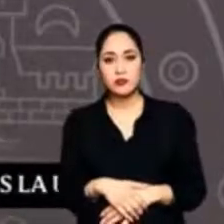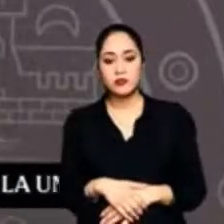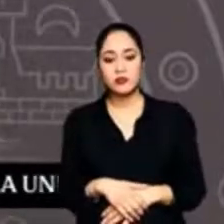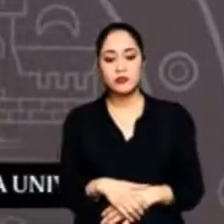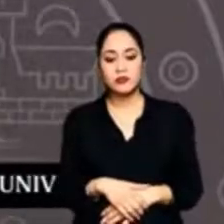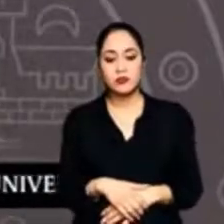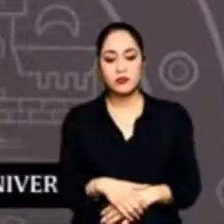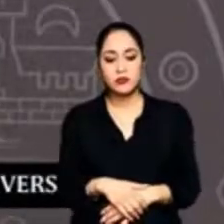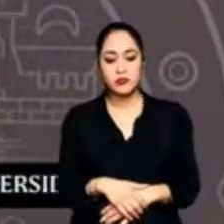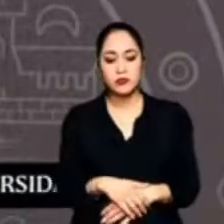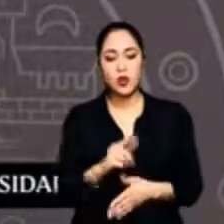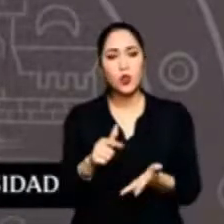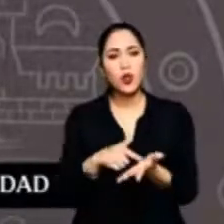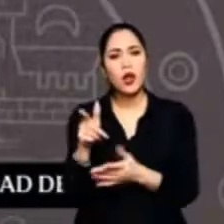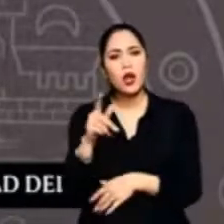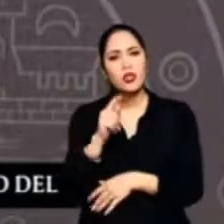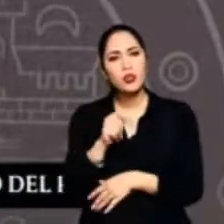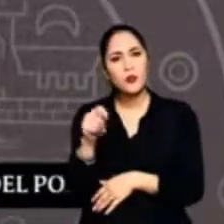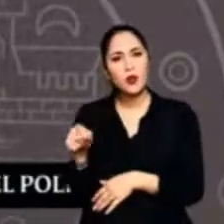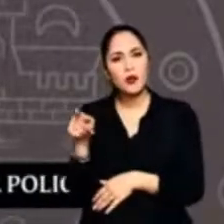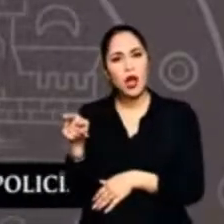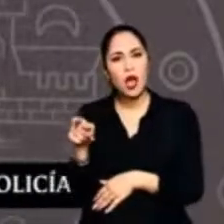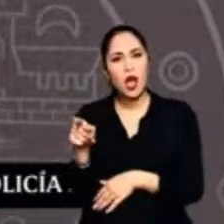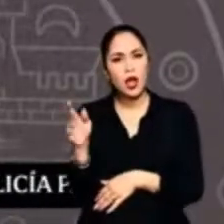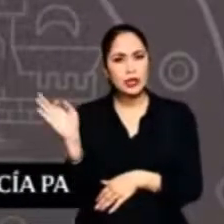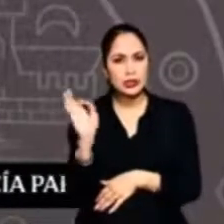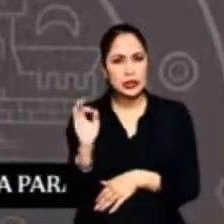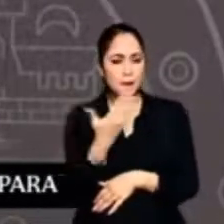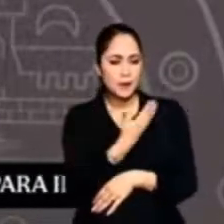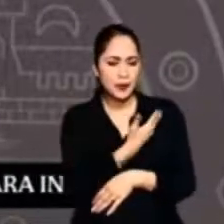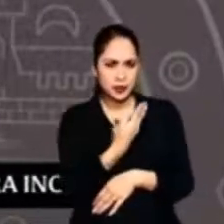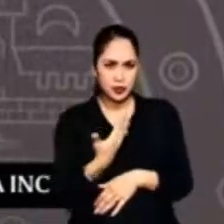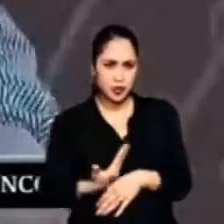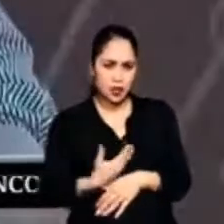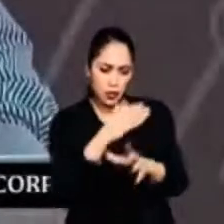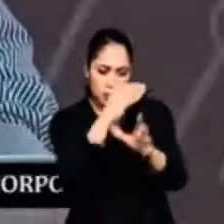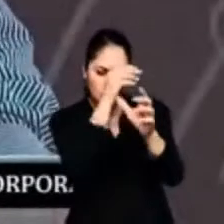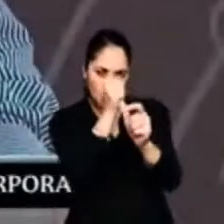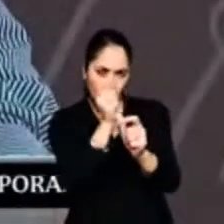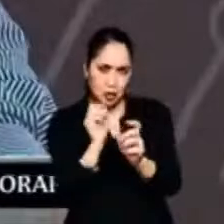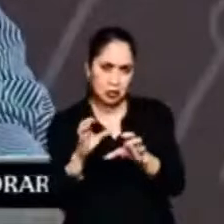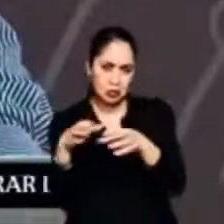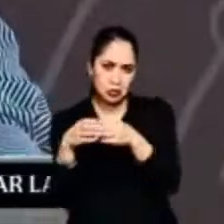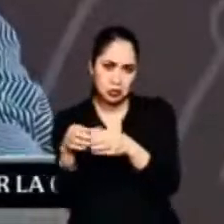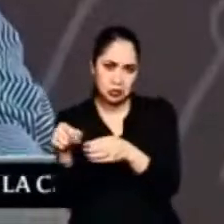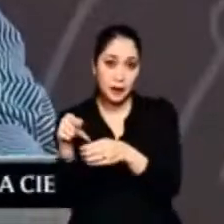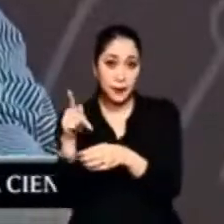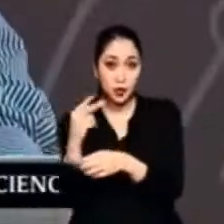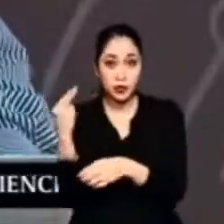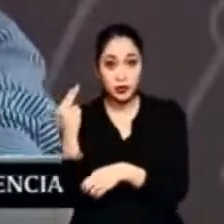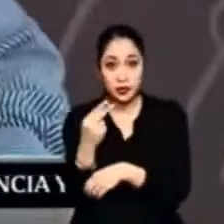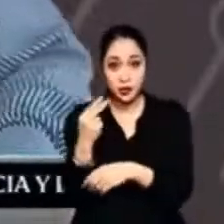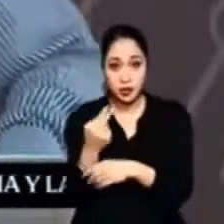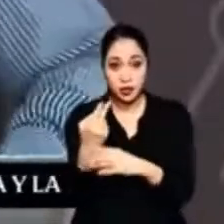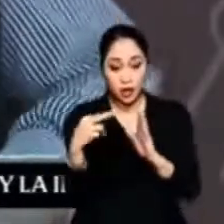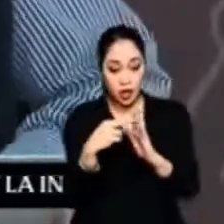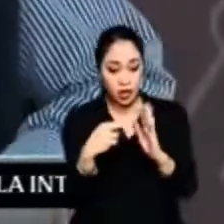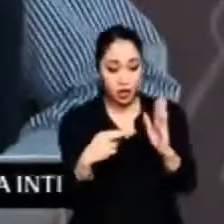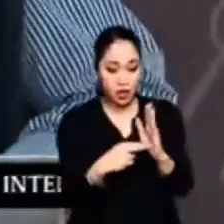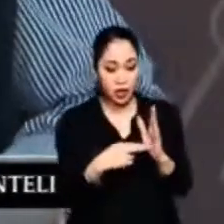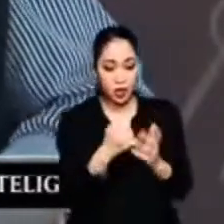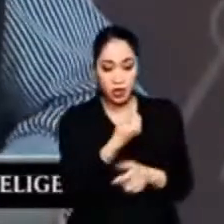en Topolobampo me imagino que se han de haber puesto de acuerdo con el presidente, pero sí necesitan el control sanitario del Estado.